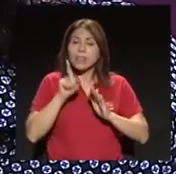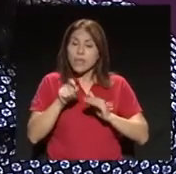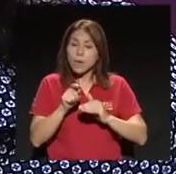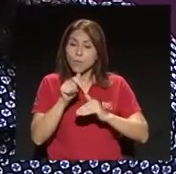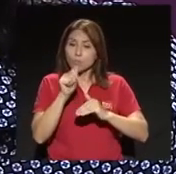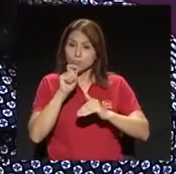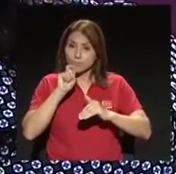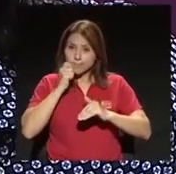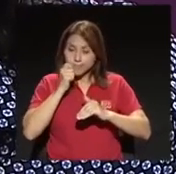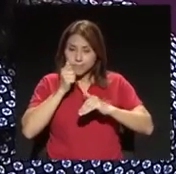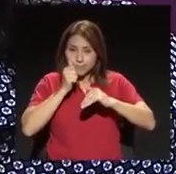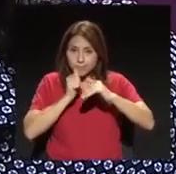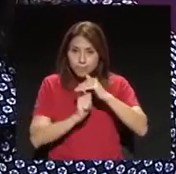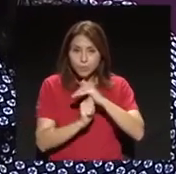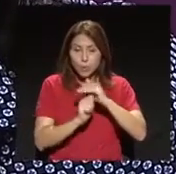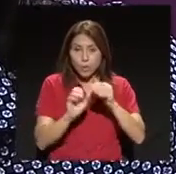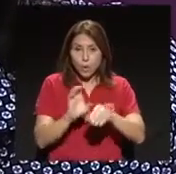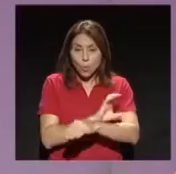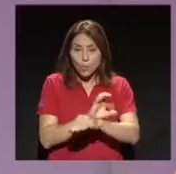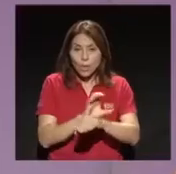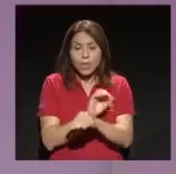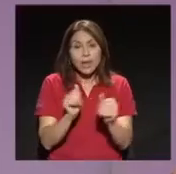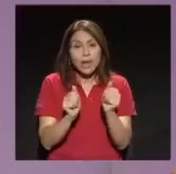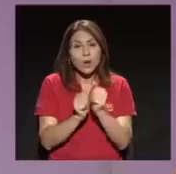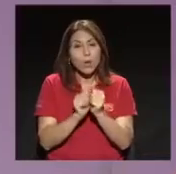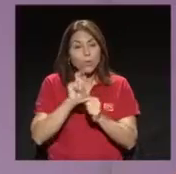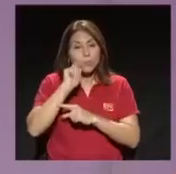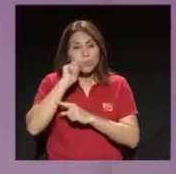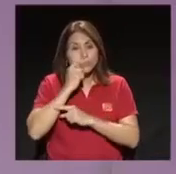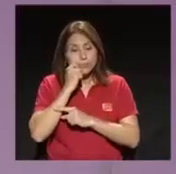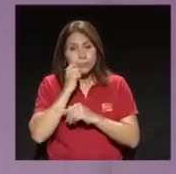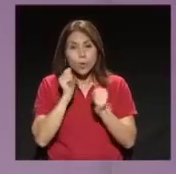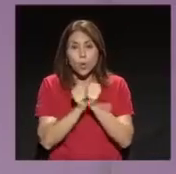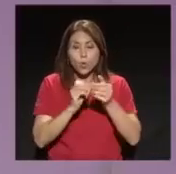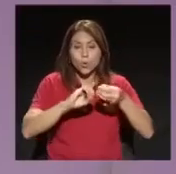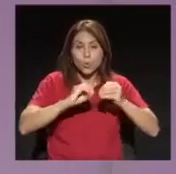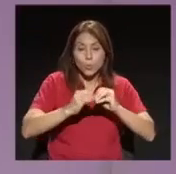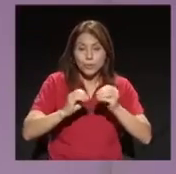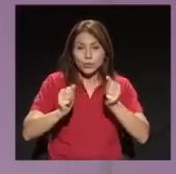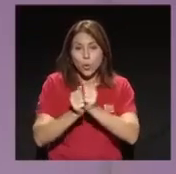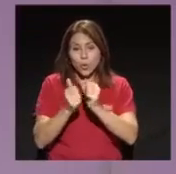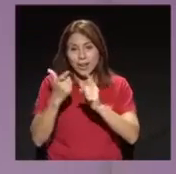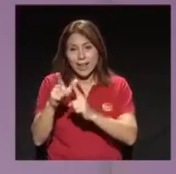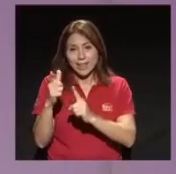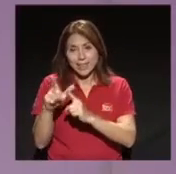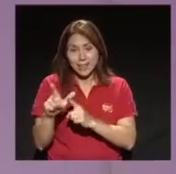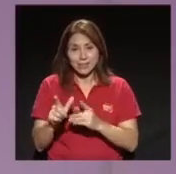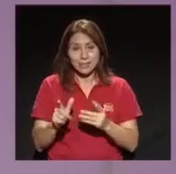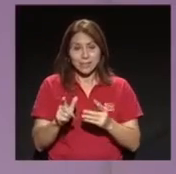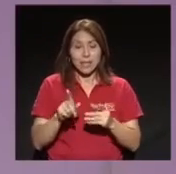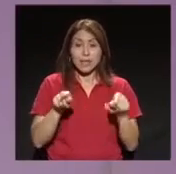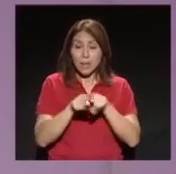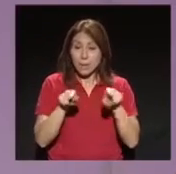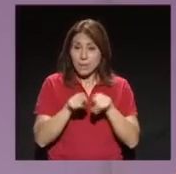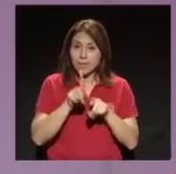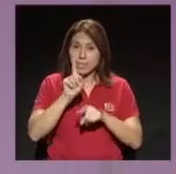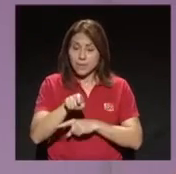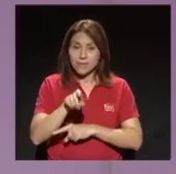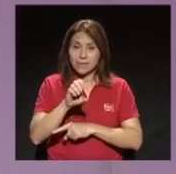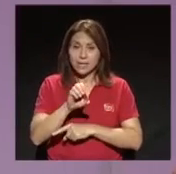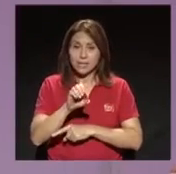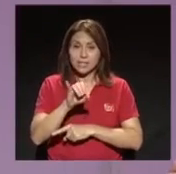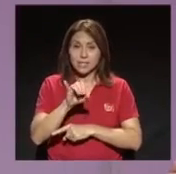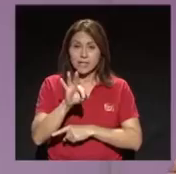con una contraseña, ¿verdad? Conformada por números y letras, cifrado también. Hay formas de